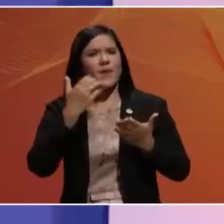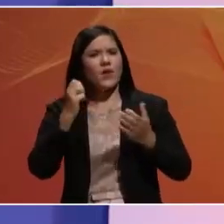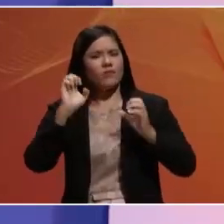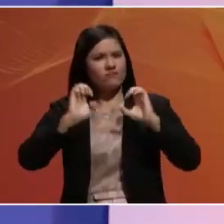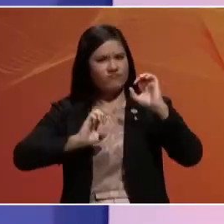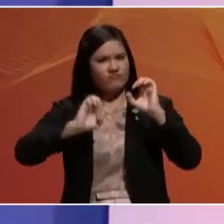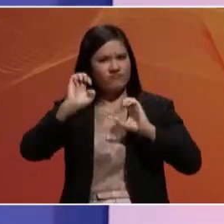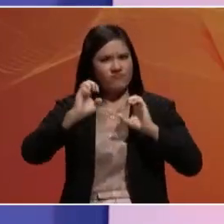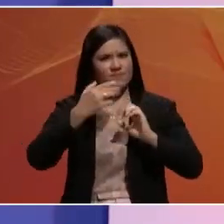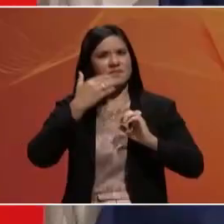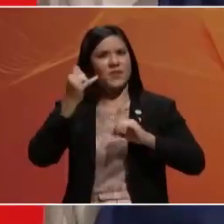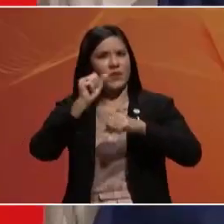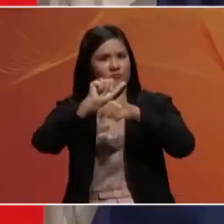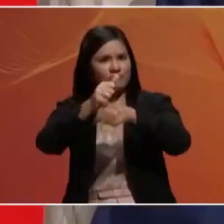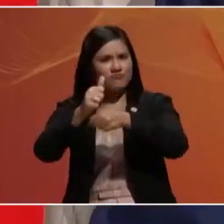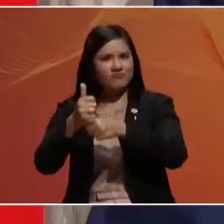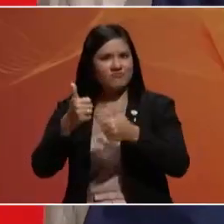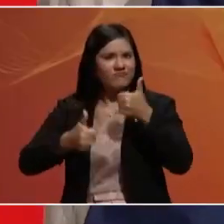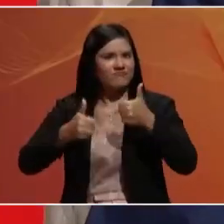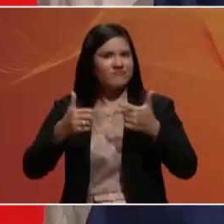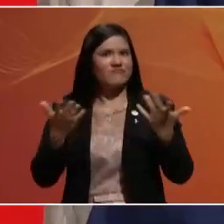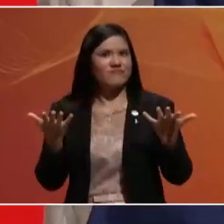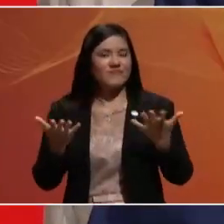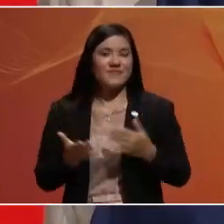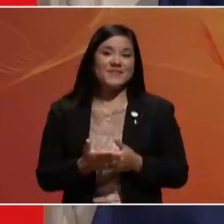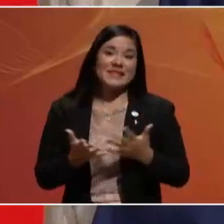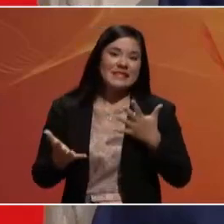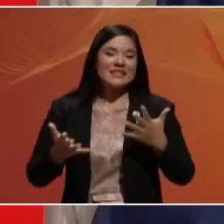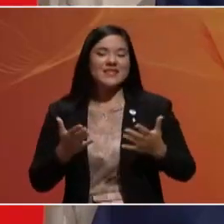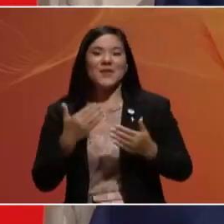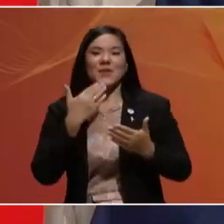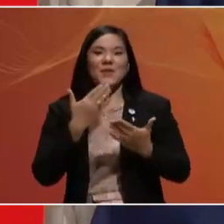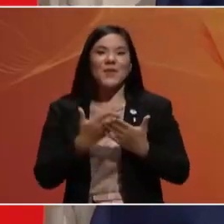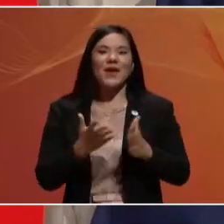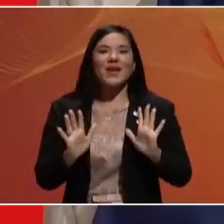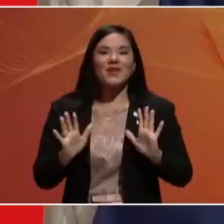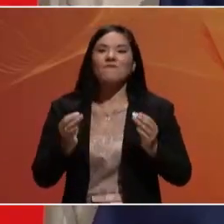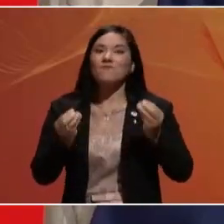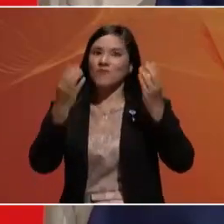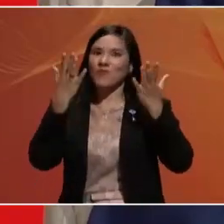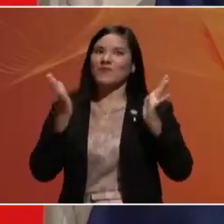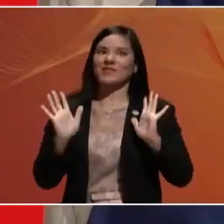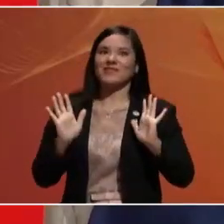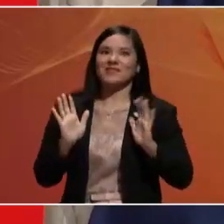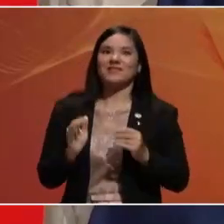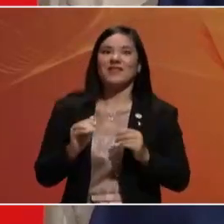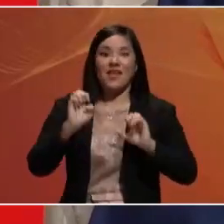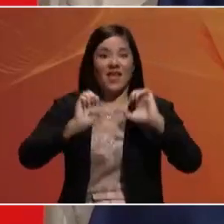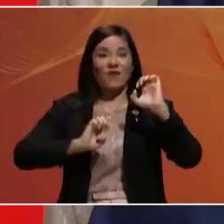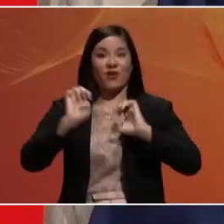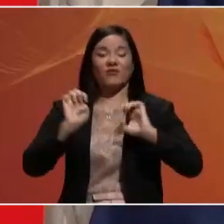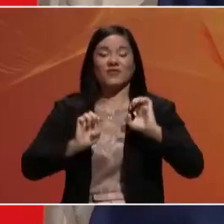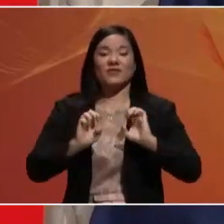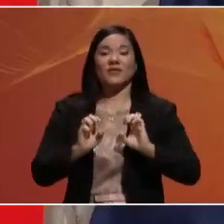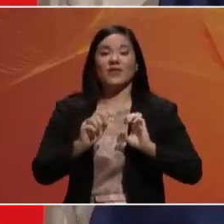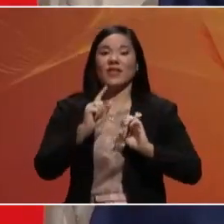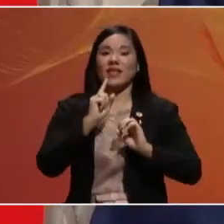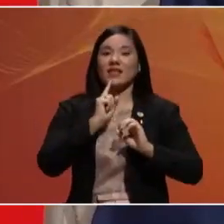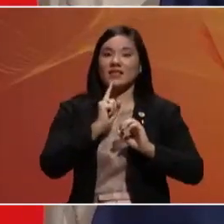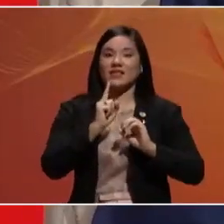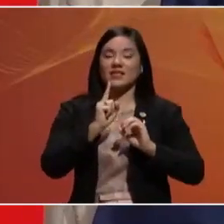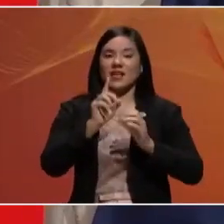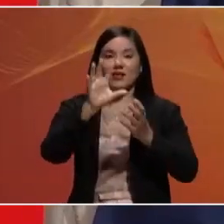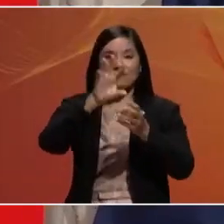de evaluación de desempeño? Bueno, fíjense que la evaluación de desempeño es el